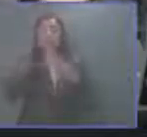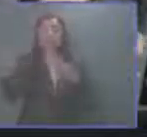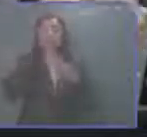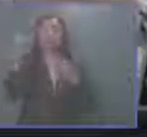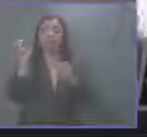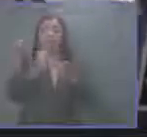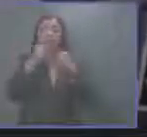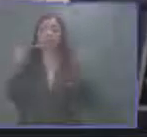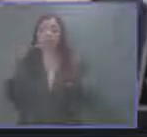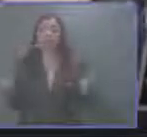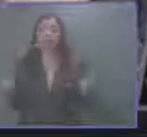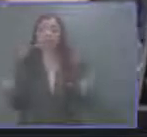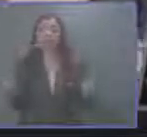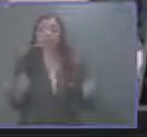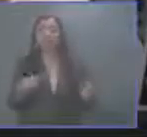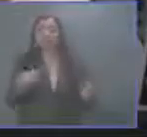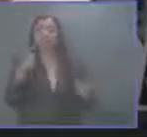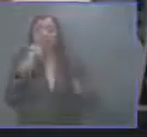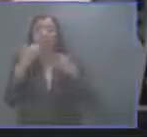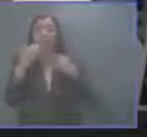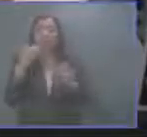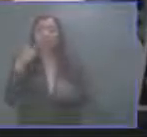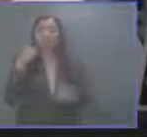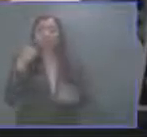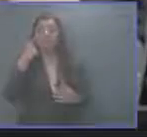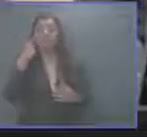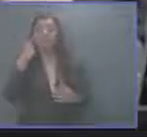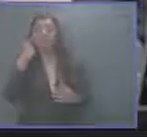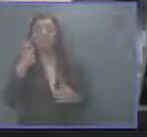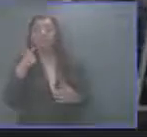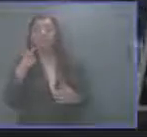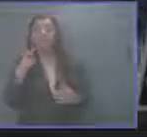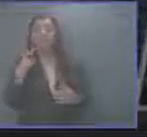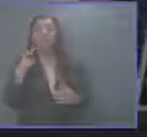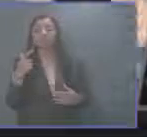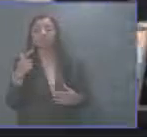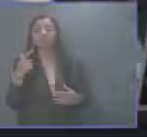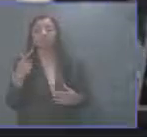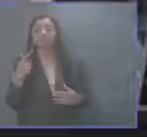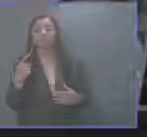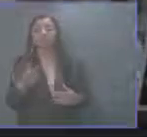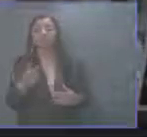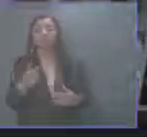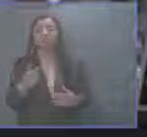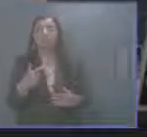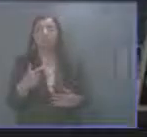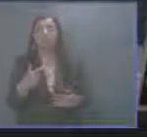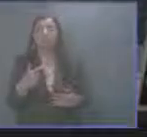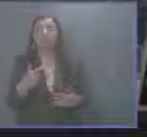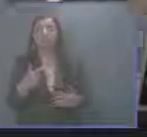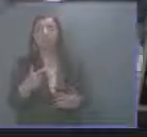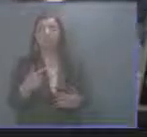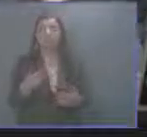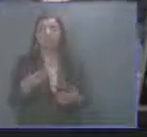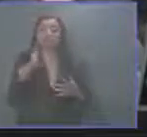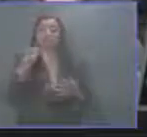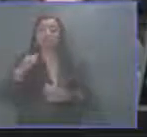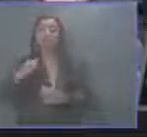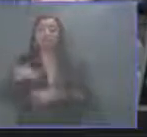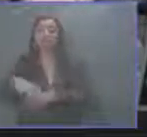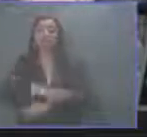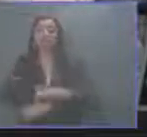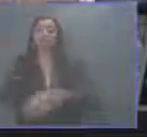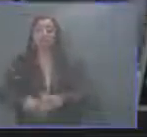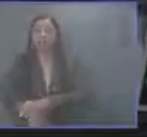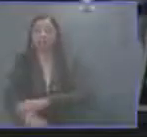es una explicación para dónde va y así hemos venido en épocas anteriores que es para las botas que